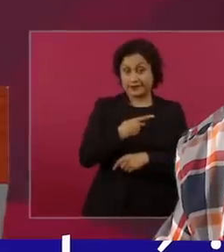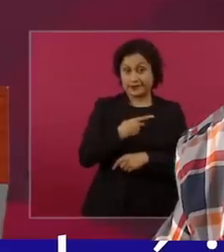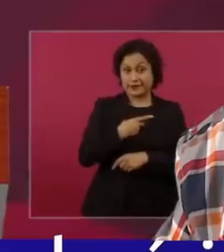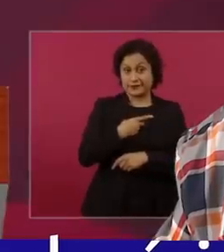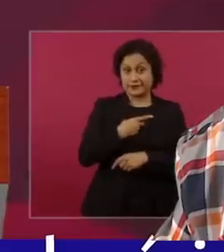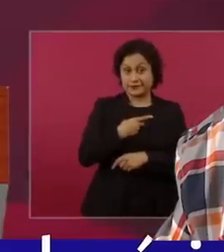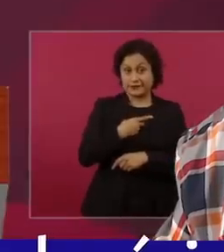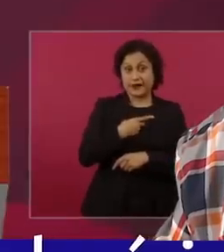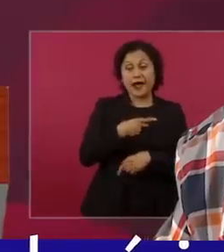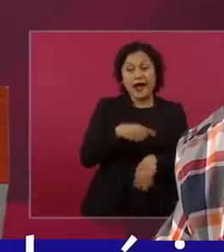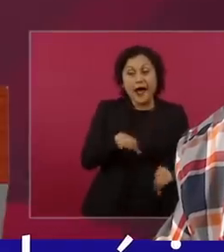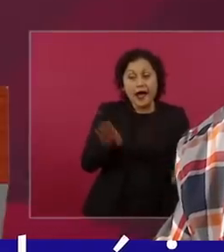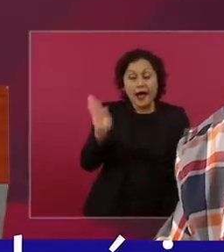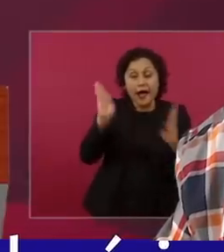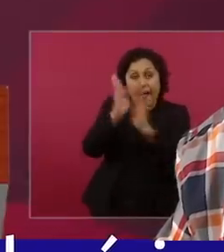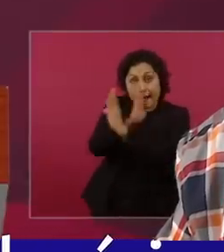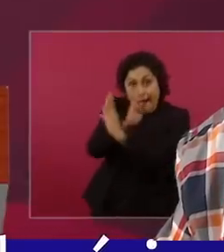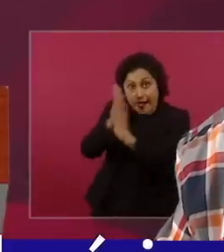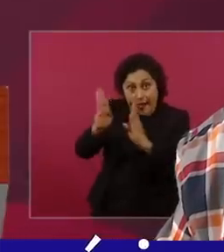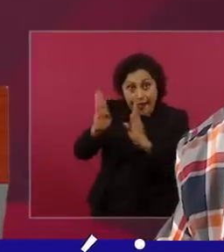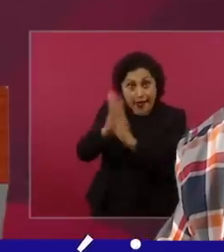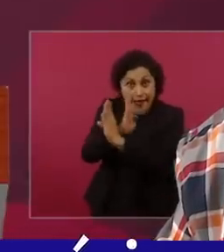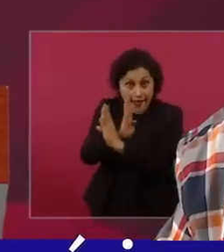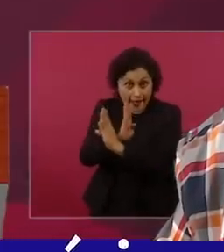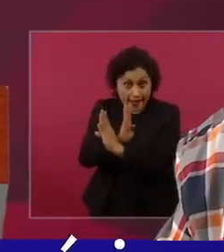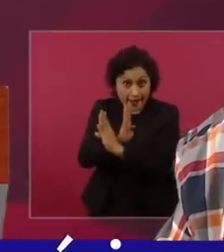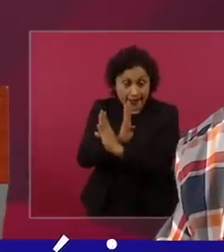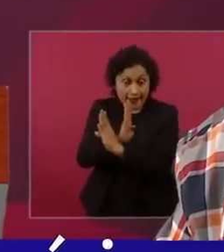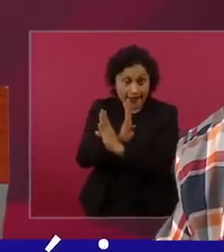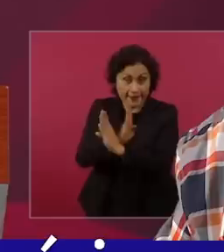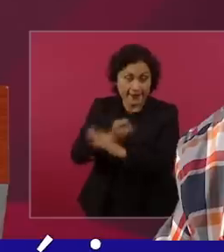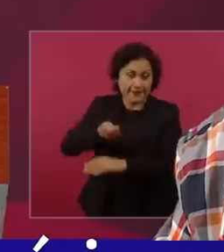hay escuchas y guacamayas,